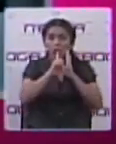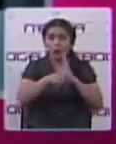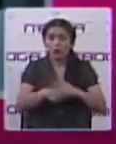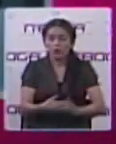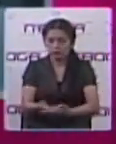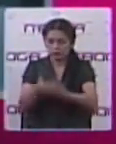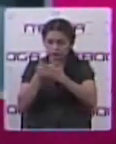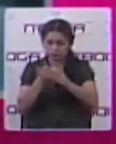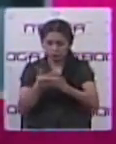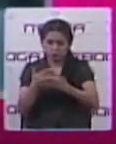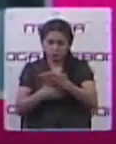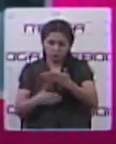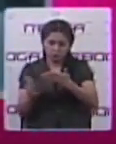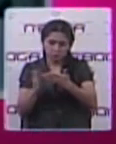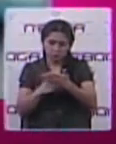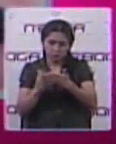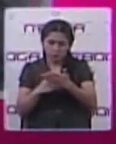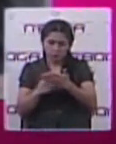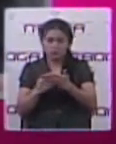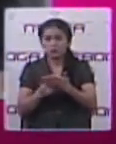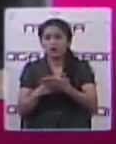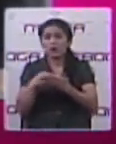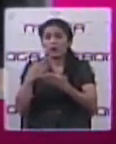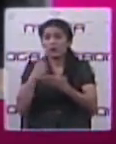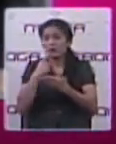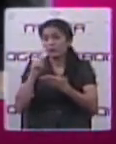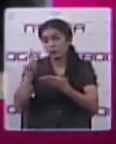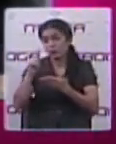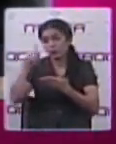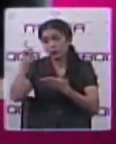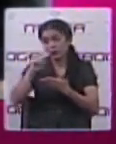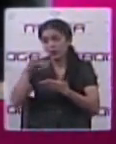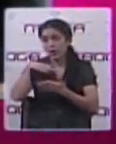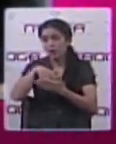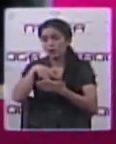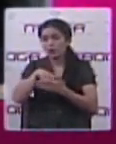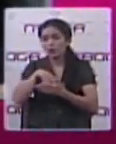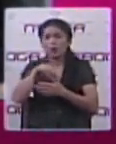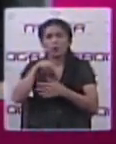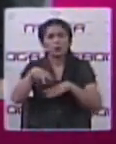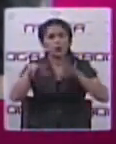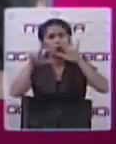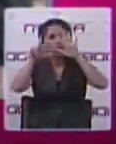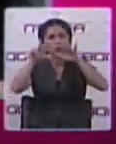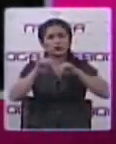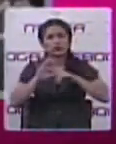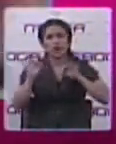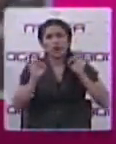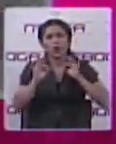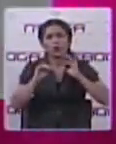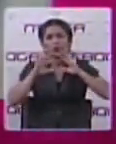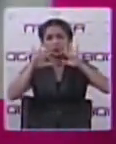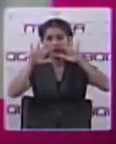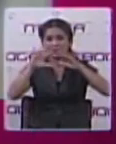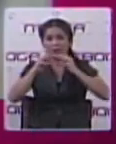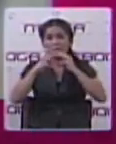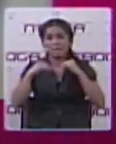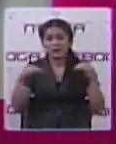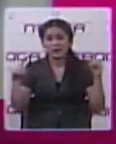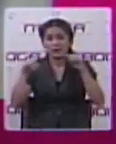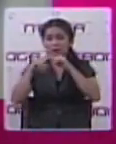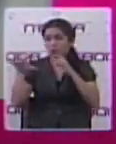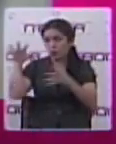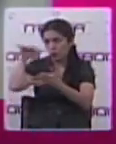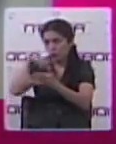educativa, aproximadamente 8 o 10 materias, depende de la asociación, y con eso tienes la licencia. ¿Qué te acredita por el